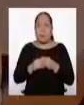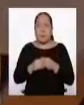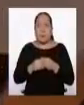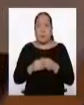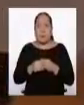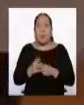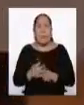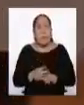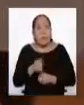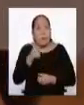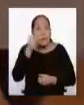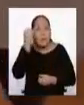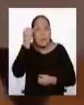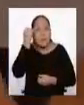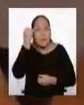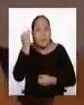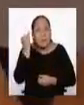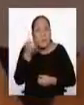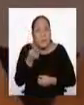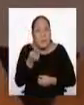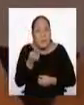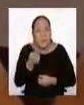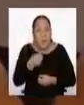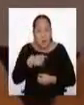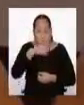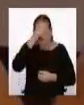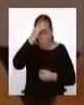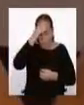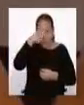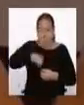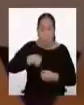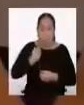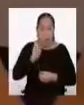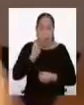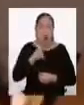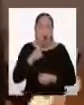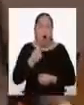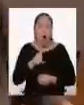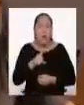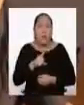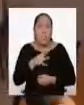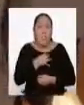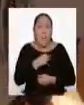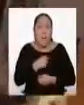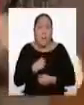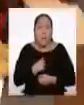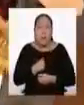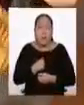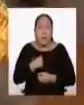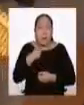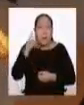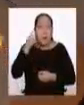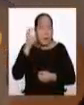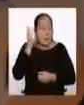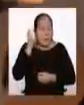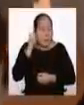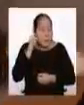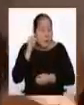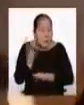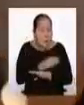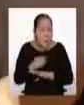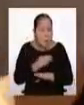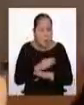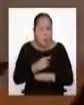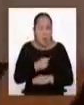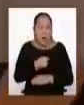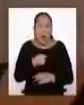Entonces, ¿ustedes se imaginan un niño de 11 años que puede sacar una melodía de sus labios? Se me quería volver loco. O sea, de pronto se